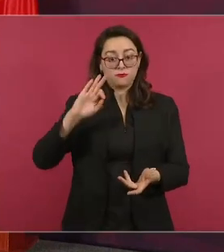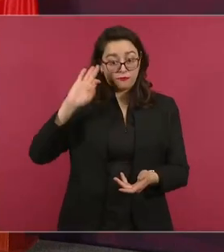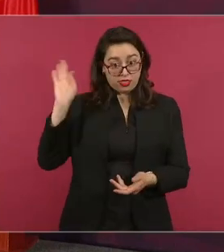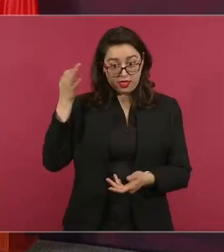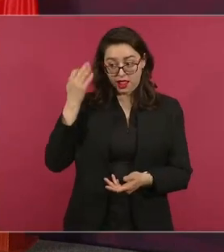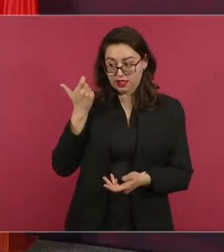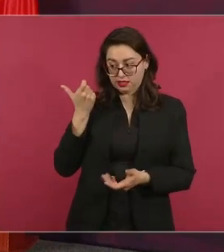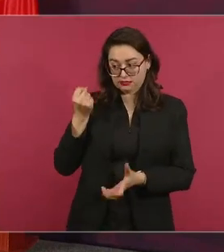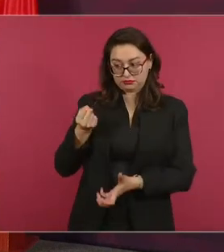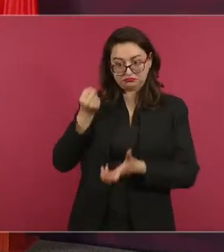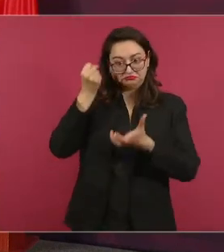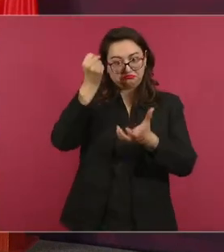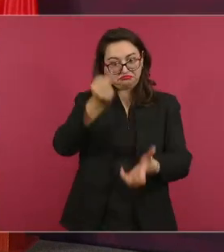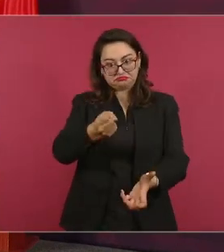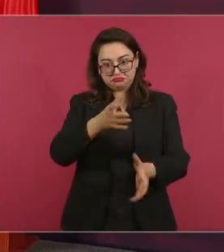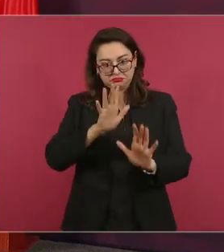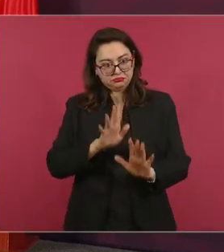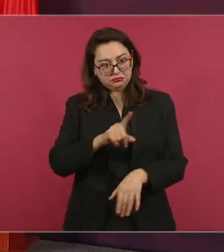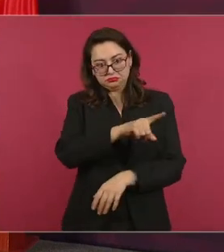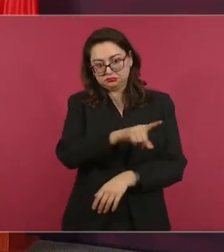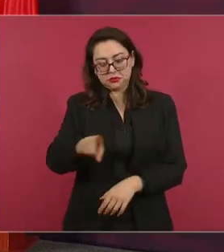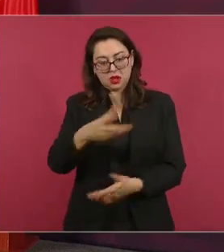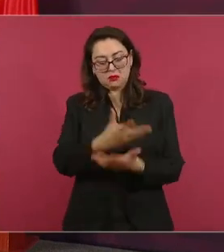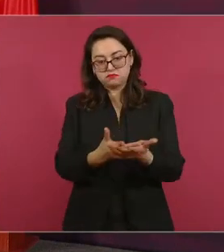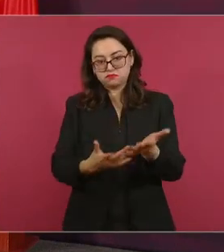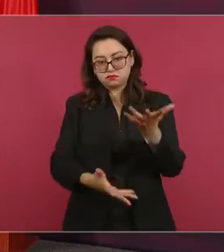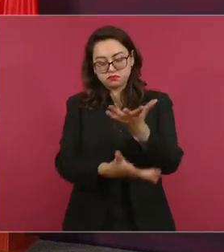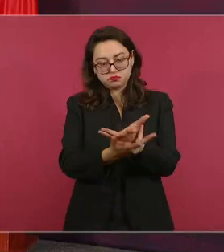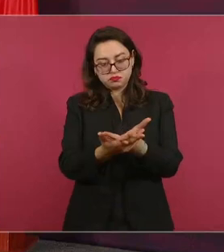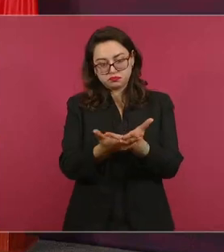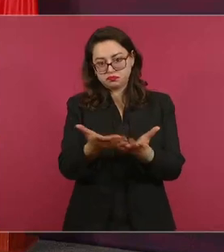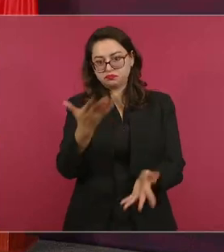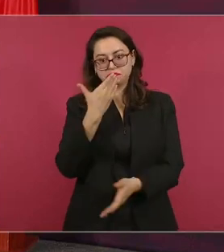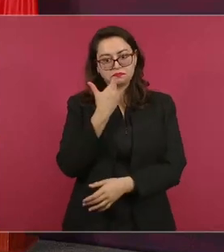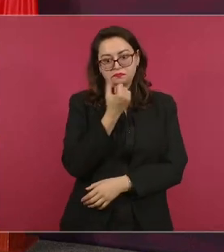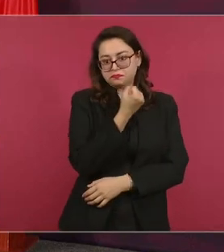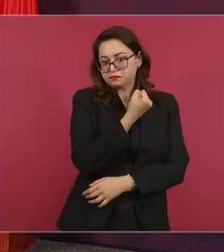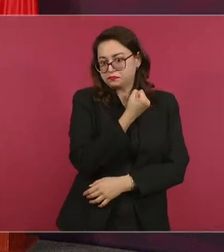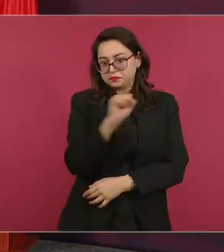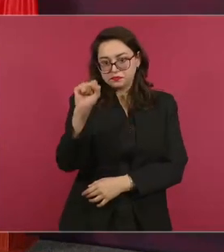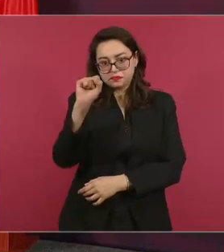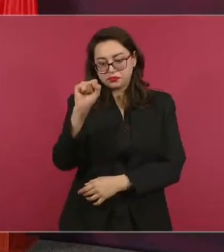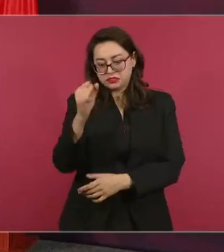dimos los recursos y ellos, que son